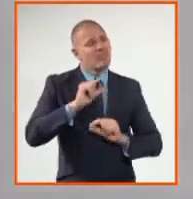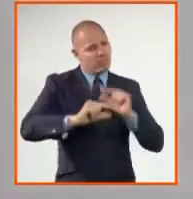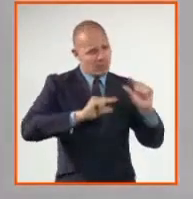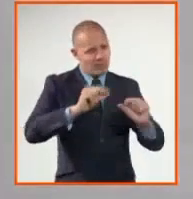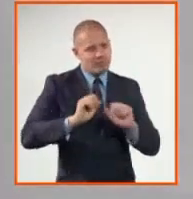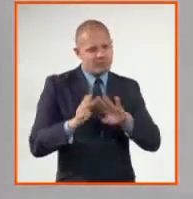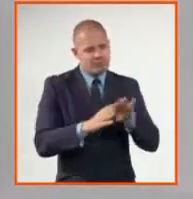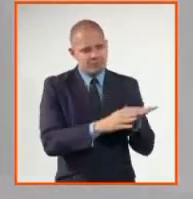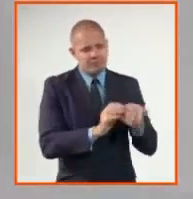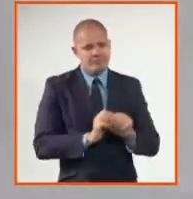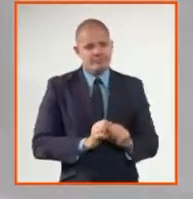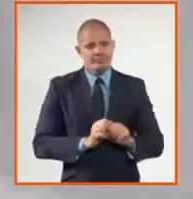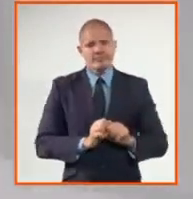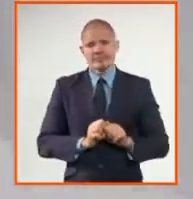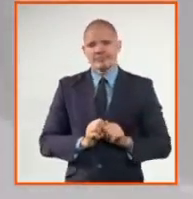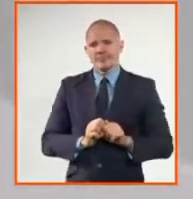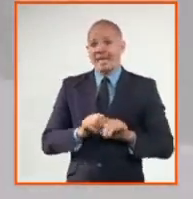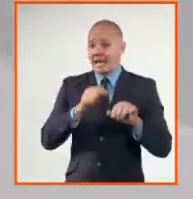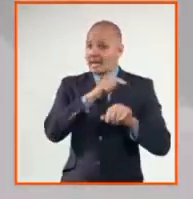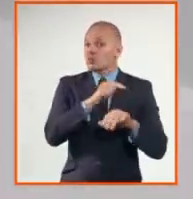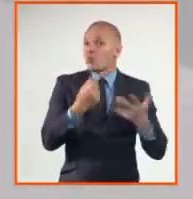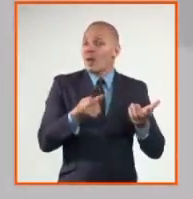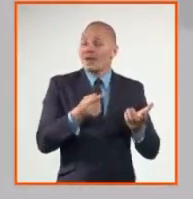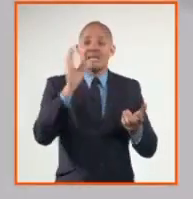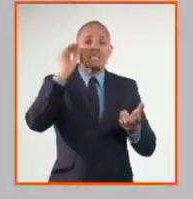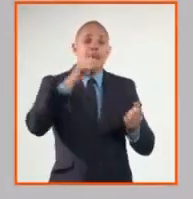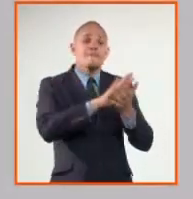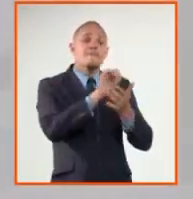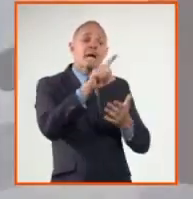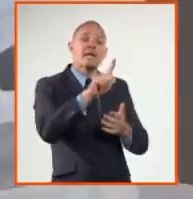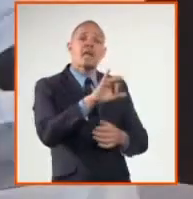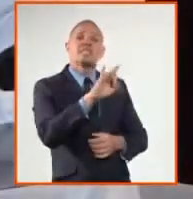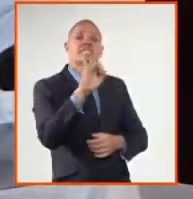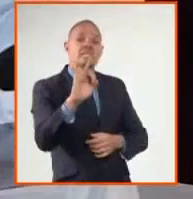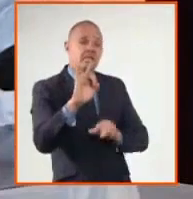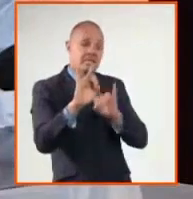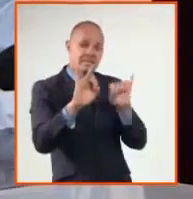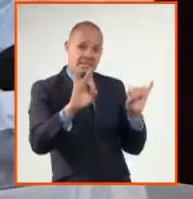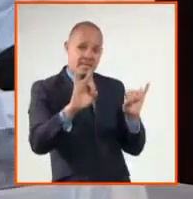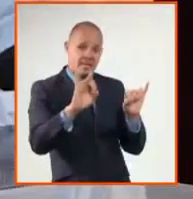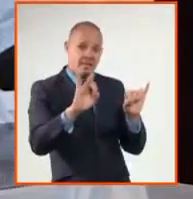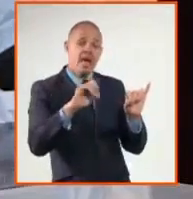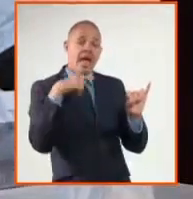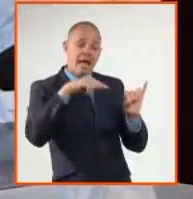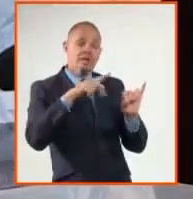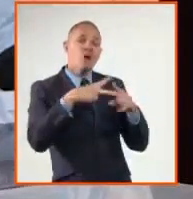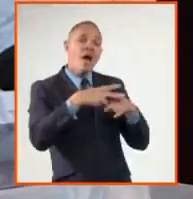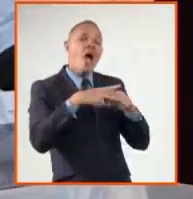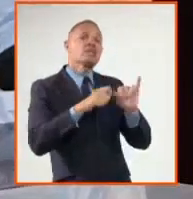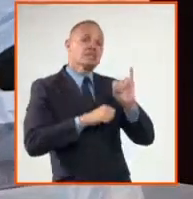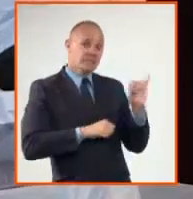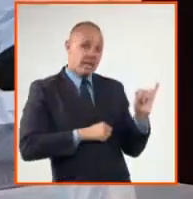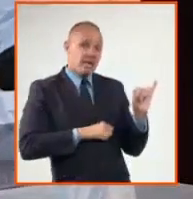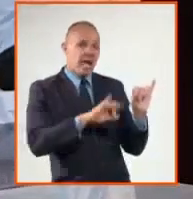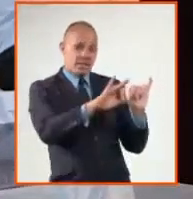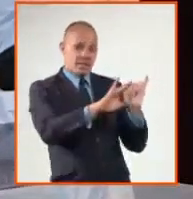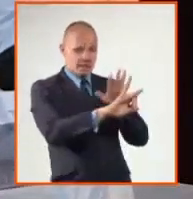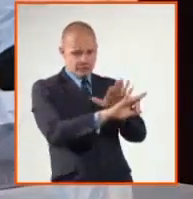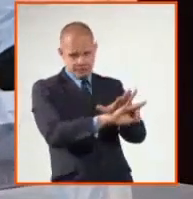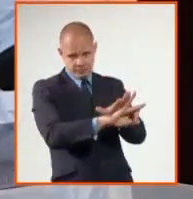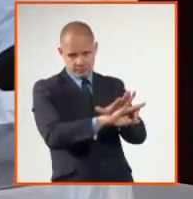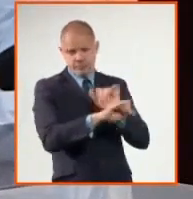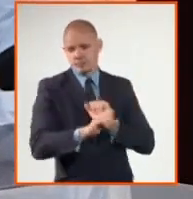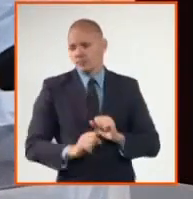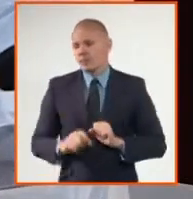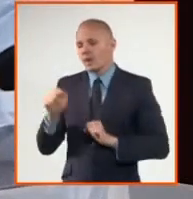bueno ese bloque tenemos prevista la recuperación ya hay un equipo trabajando intensamente al igual que en el caso de mariel